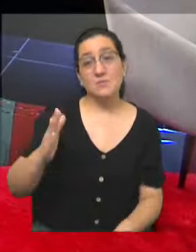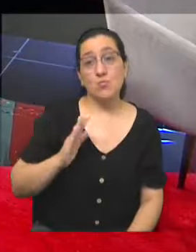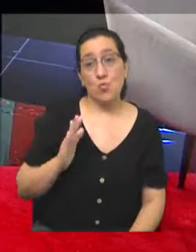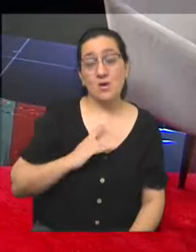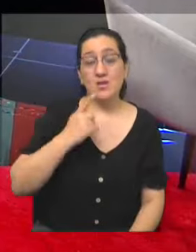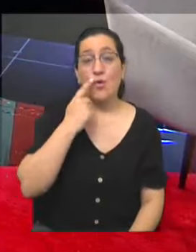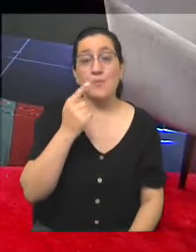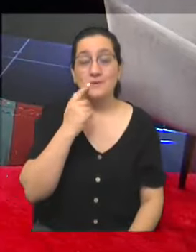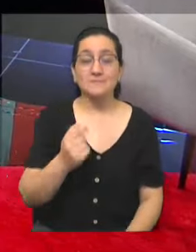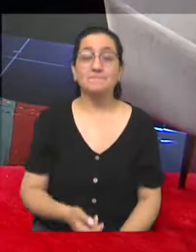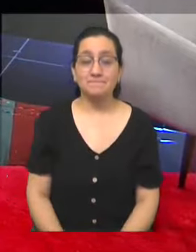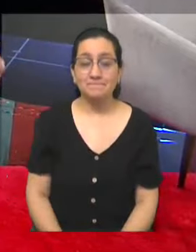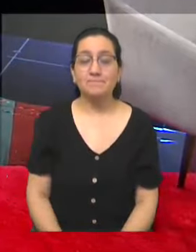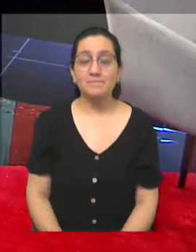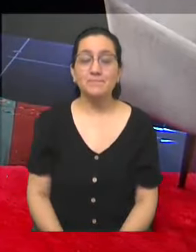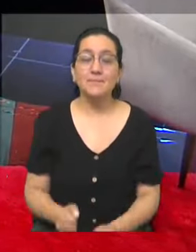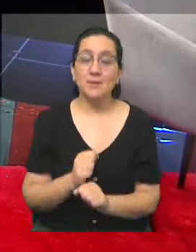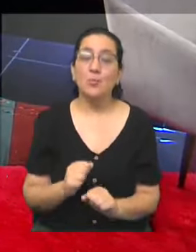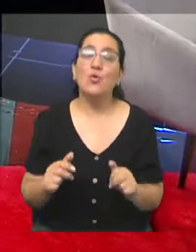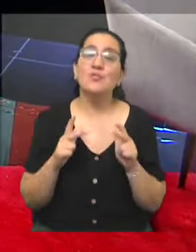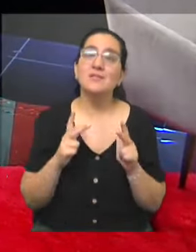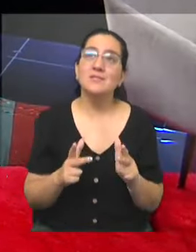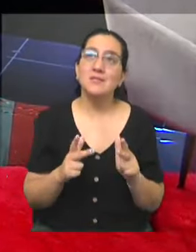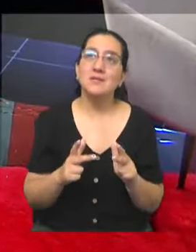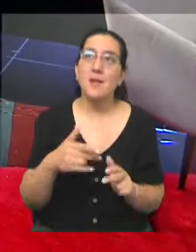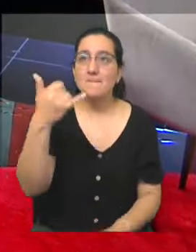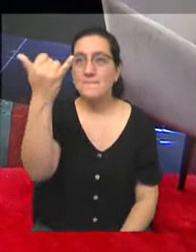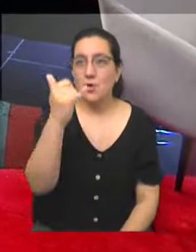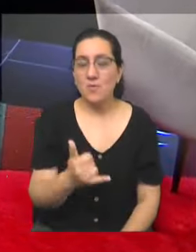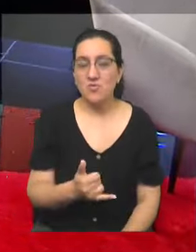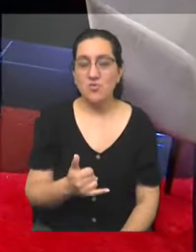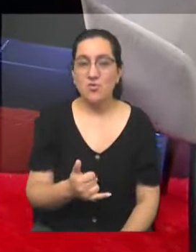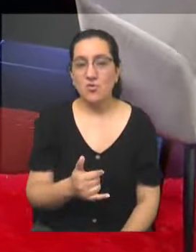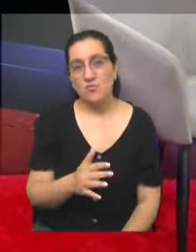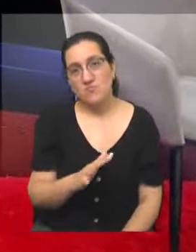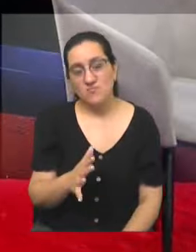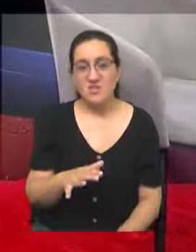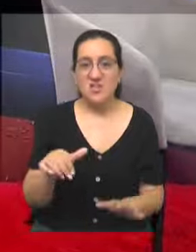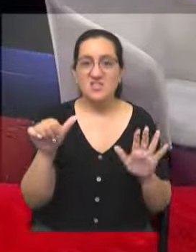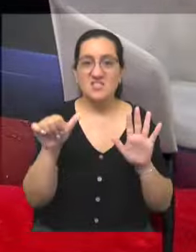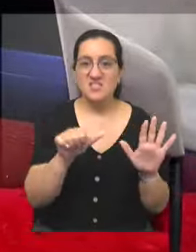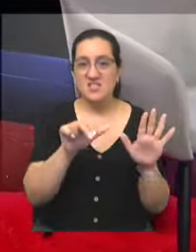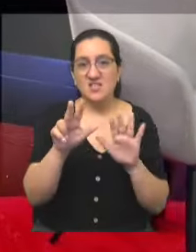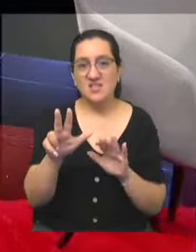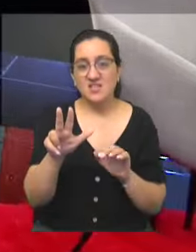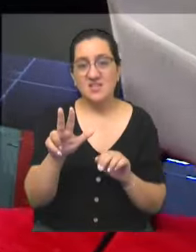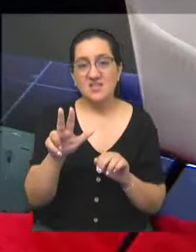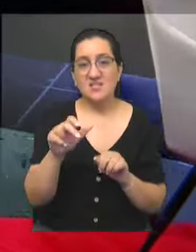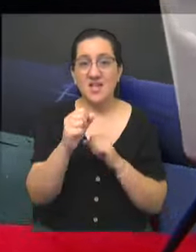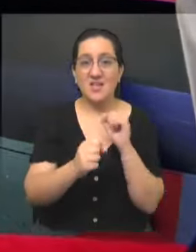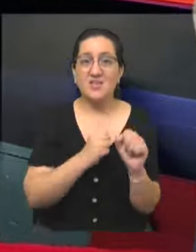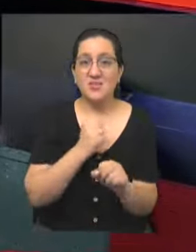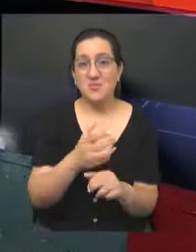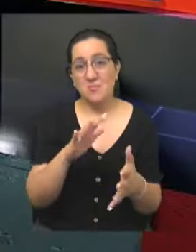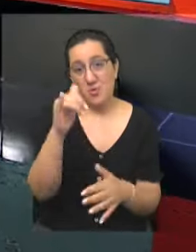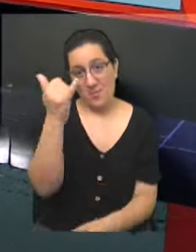¡Apa! Puedo llegar a decir también de que el promedio podría llegar a ser unos 63, 64 años. ¡Apa!